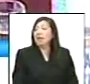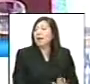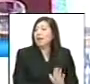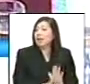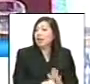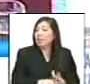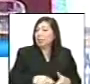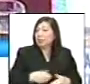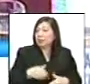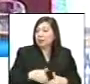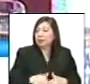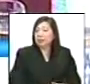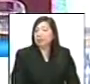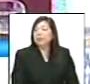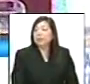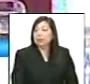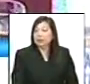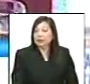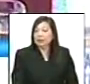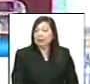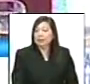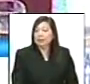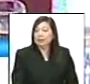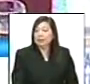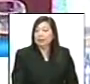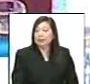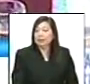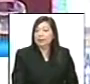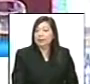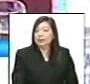rigen los procesos electorales.